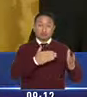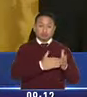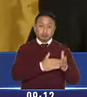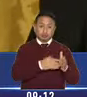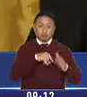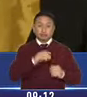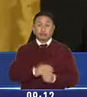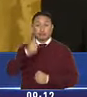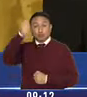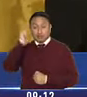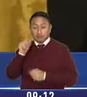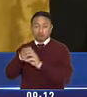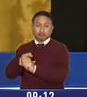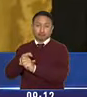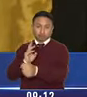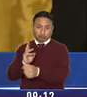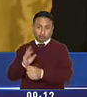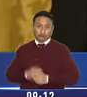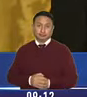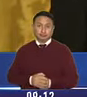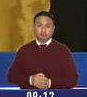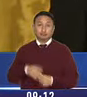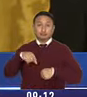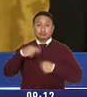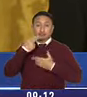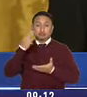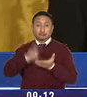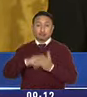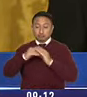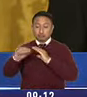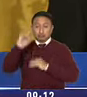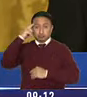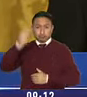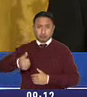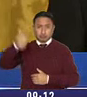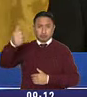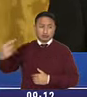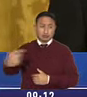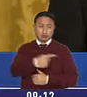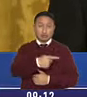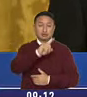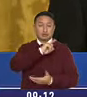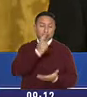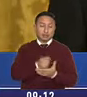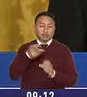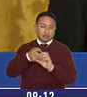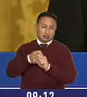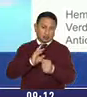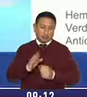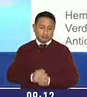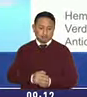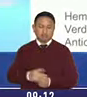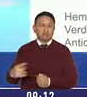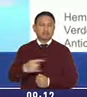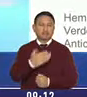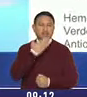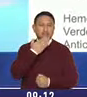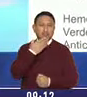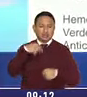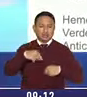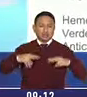presentó su renuncia al cargo este lunes. Mediante un comunicado desde el gobierno se confirmó la dimisión del funcionario. El hecho se da en medio de